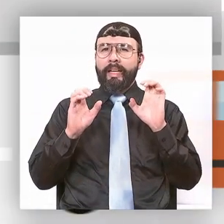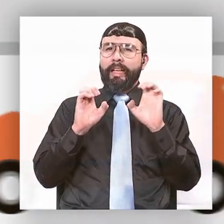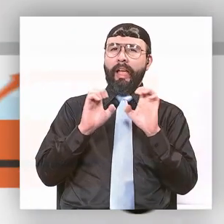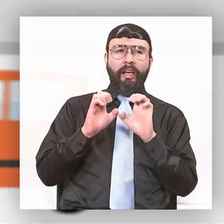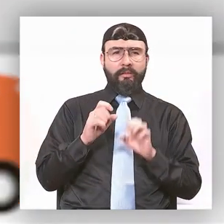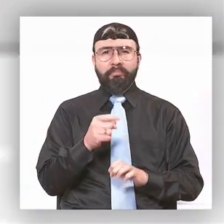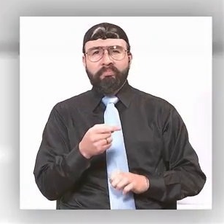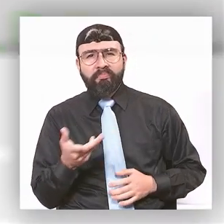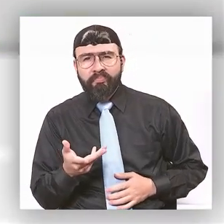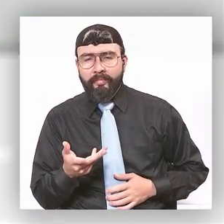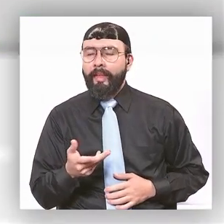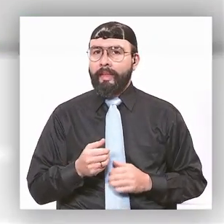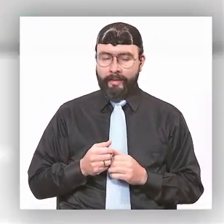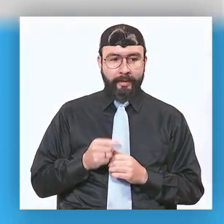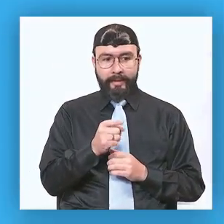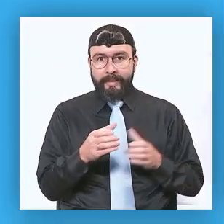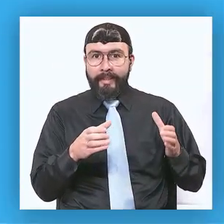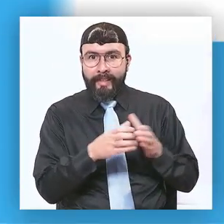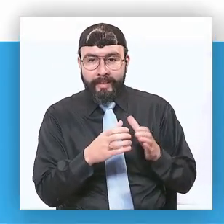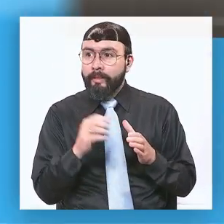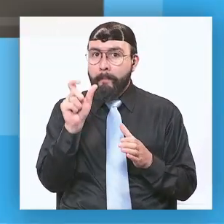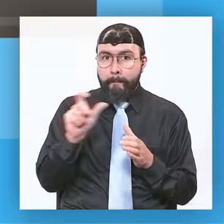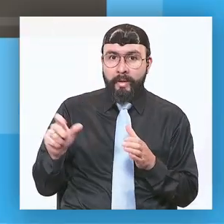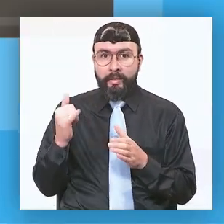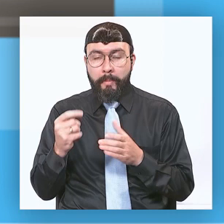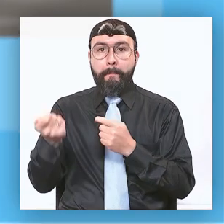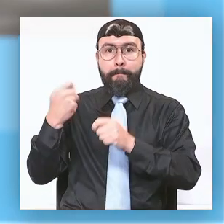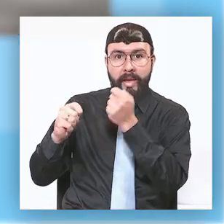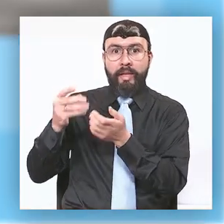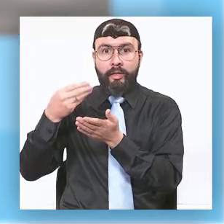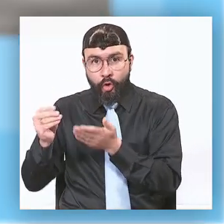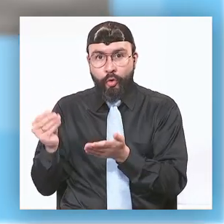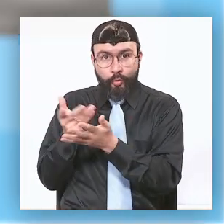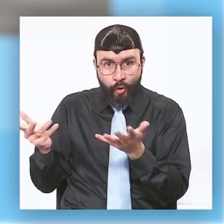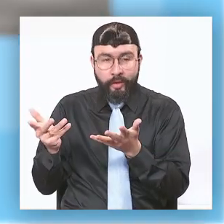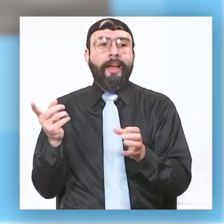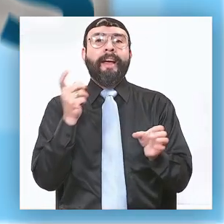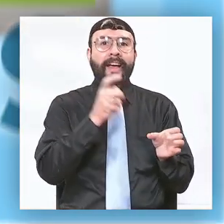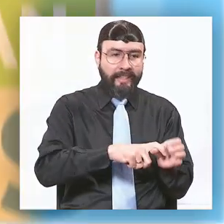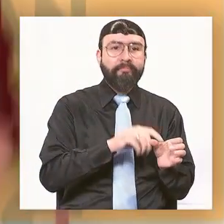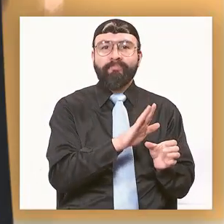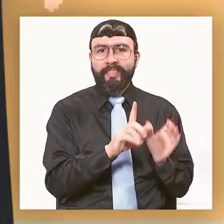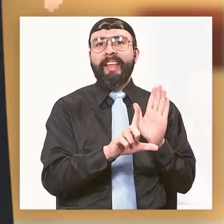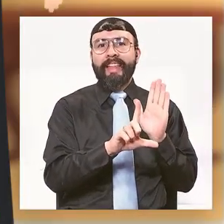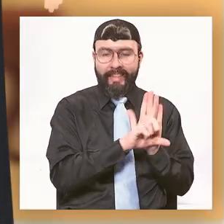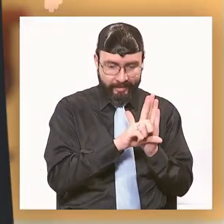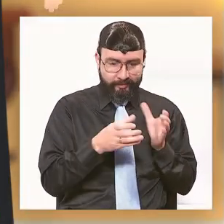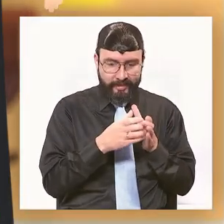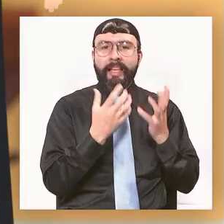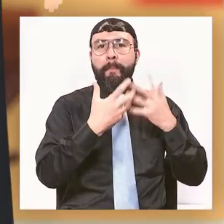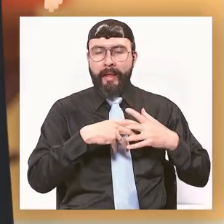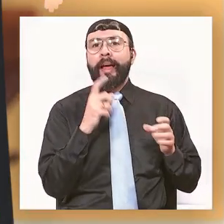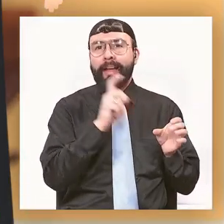¿Qué es una cámara de comercio? Es el lugar donde se matriculan las personas que venden y compran diferentes productos para estar legalmente